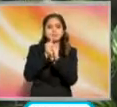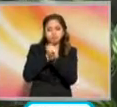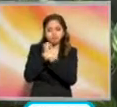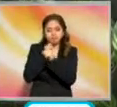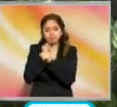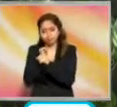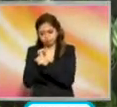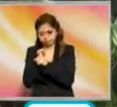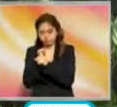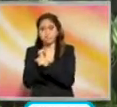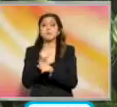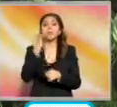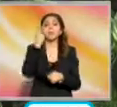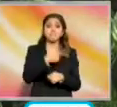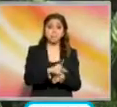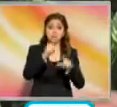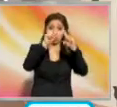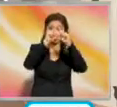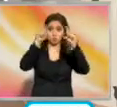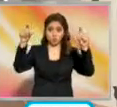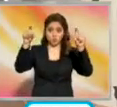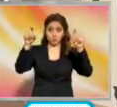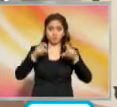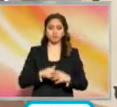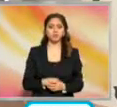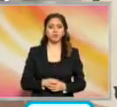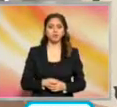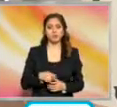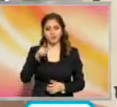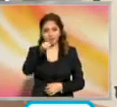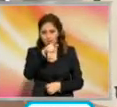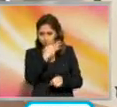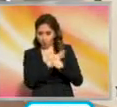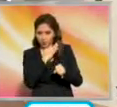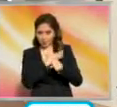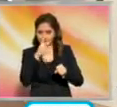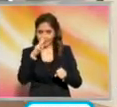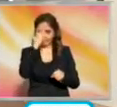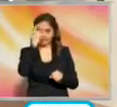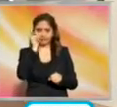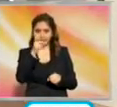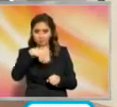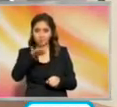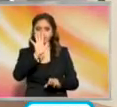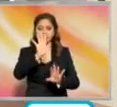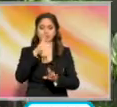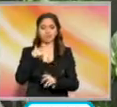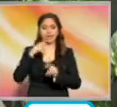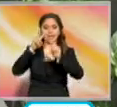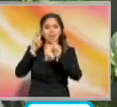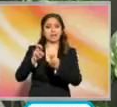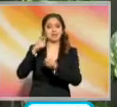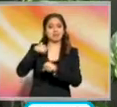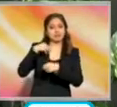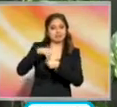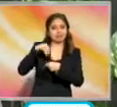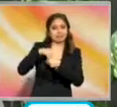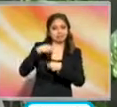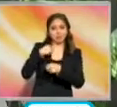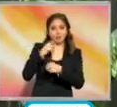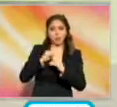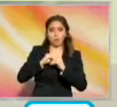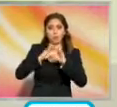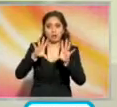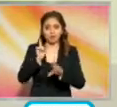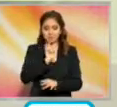bueno, nada, los sitios... ¿Te estás acordando que buscaste? No voy a hablar de eso porque es complicado y además me balconearé yo